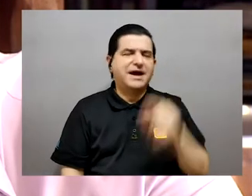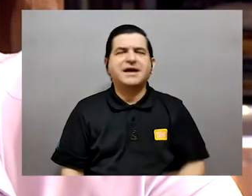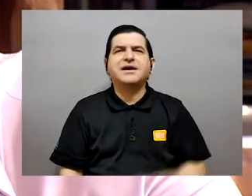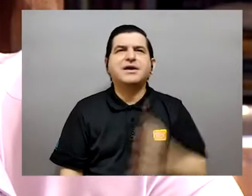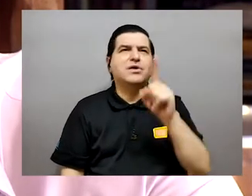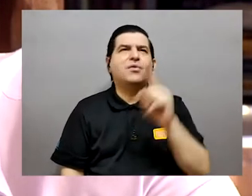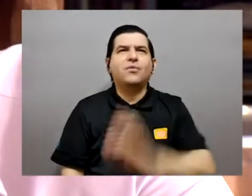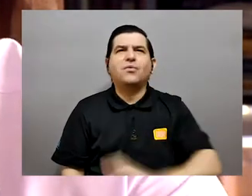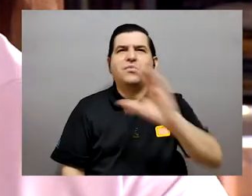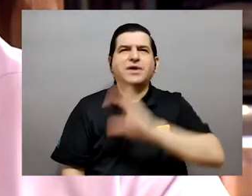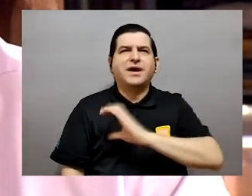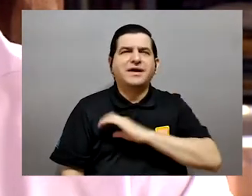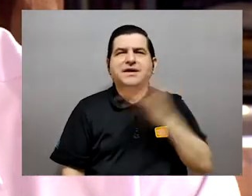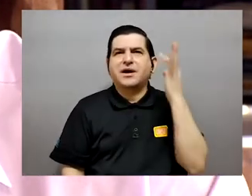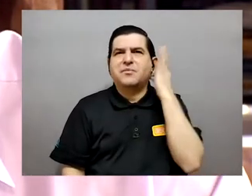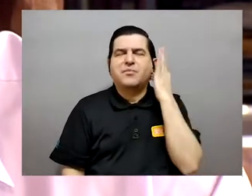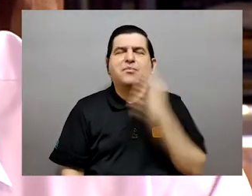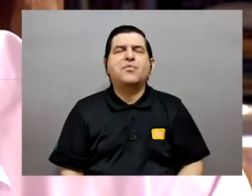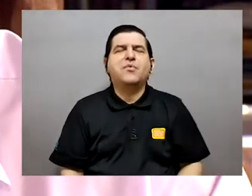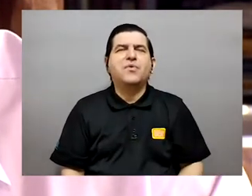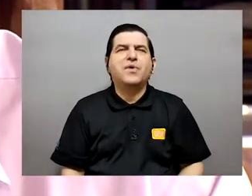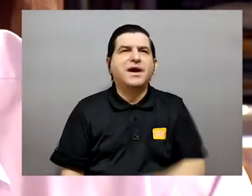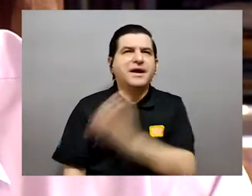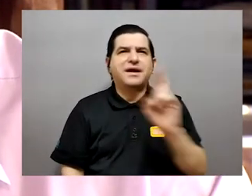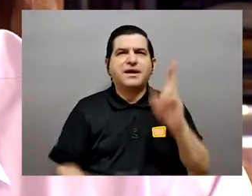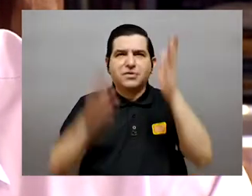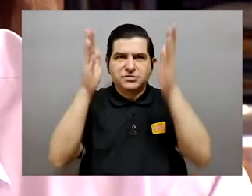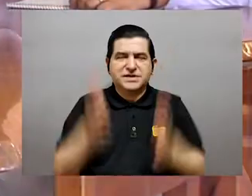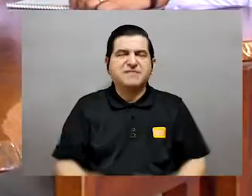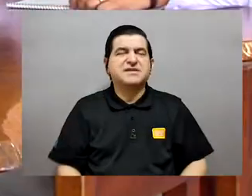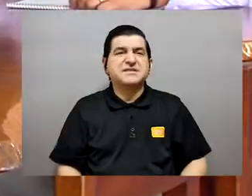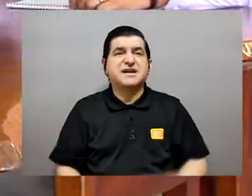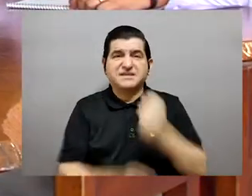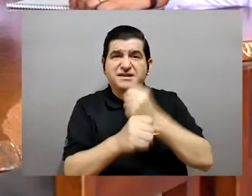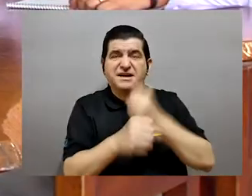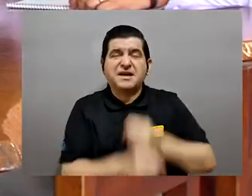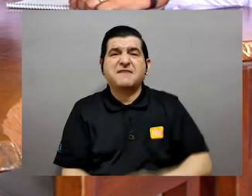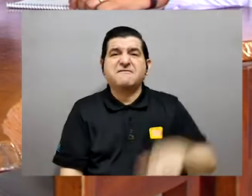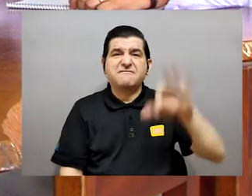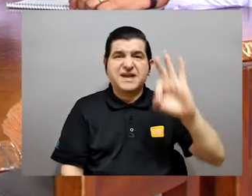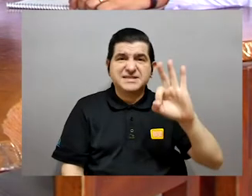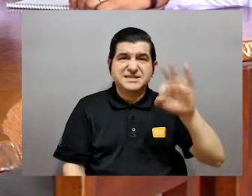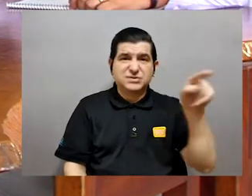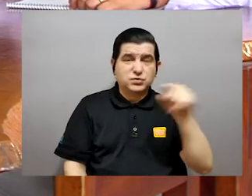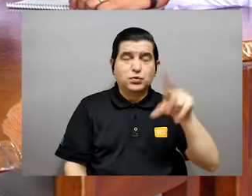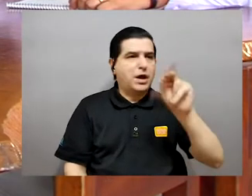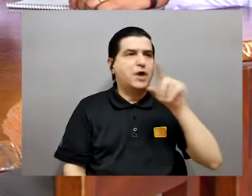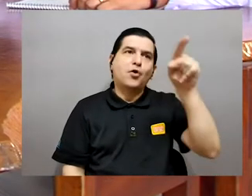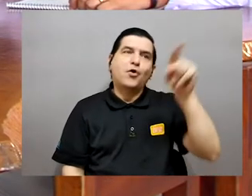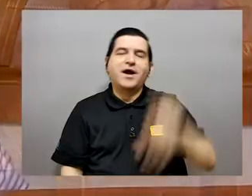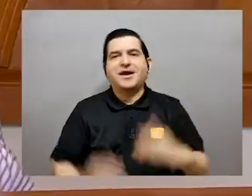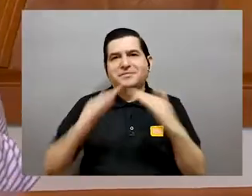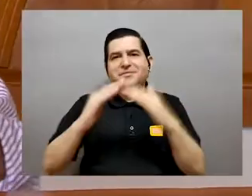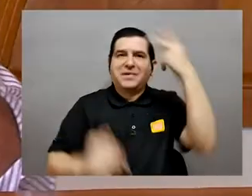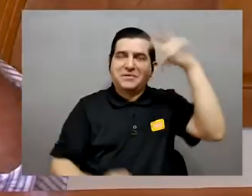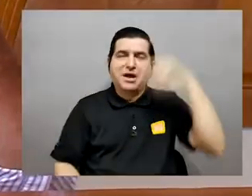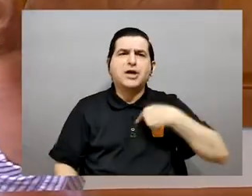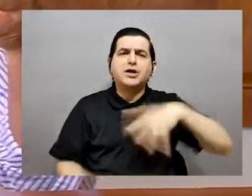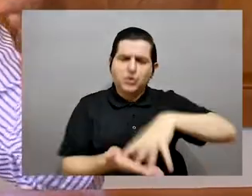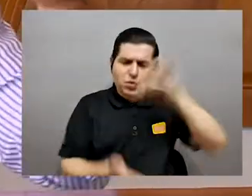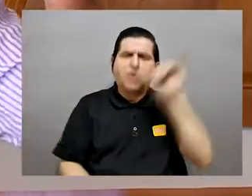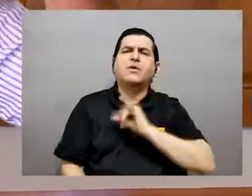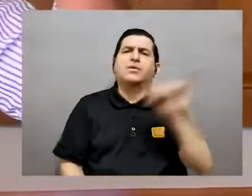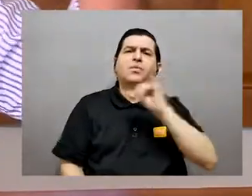no, eran horas para llegar en un bus desde Guanacaste a la capital, a San José. Y cuando